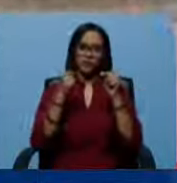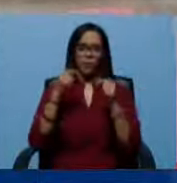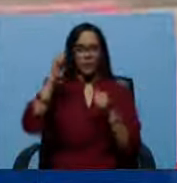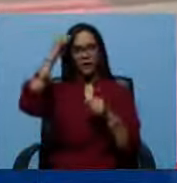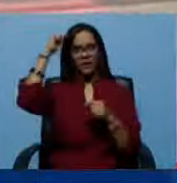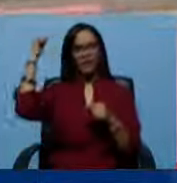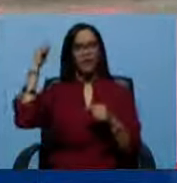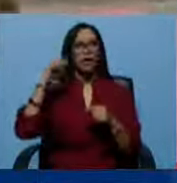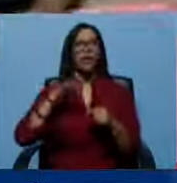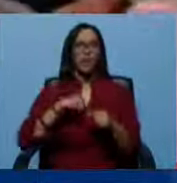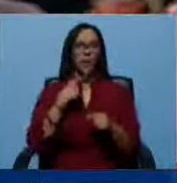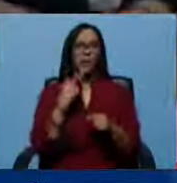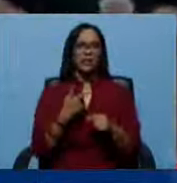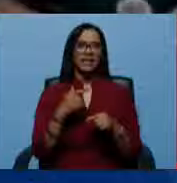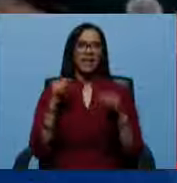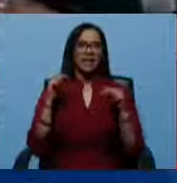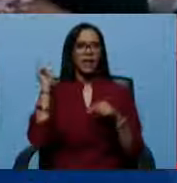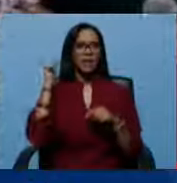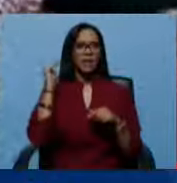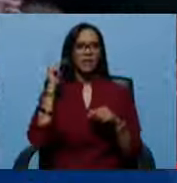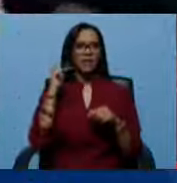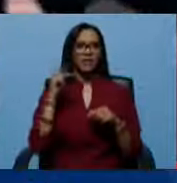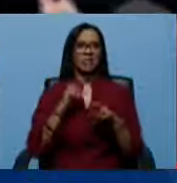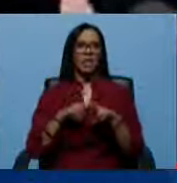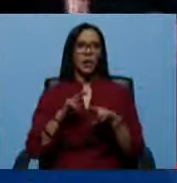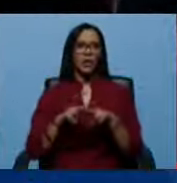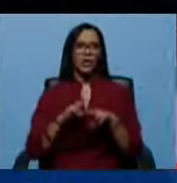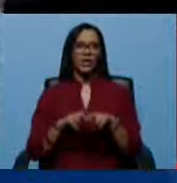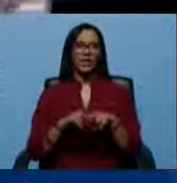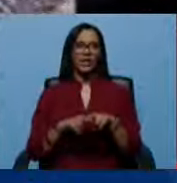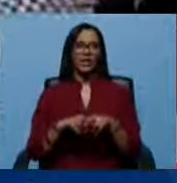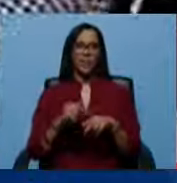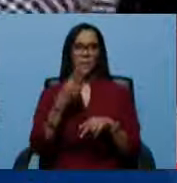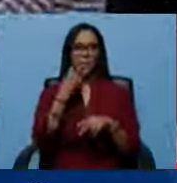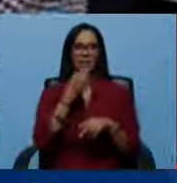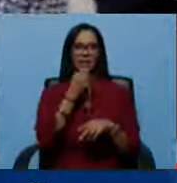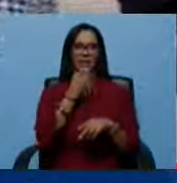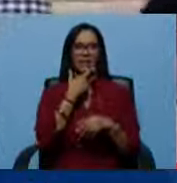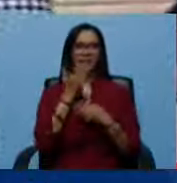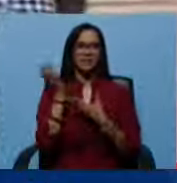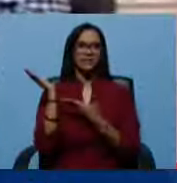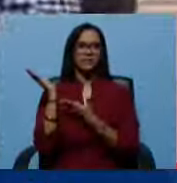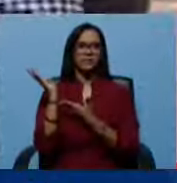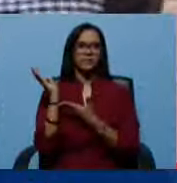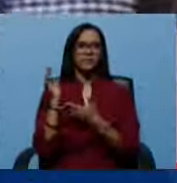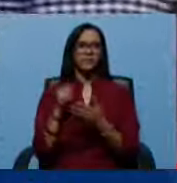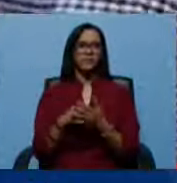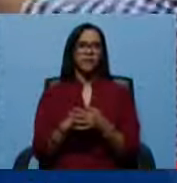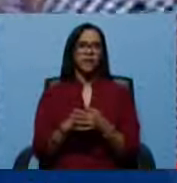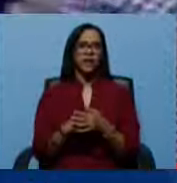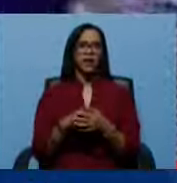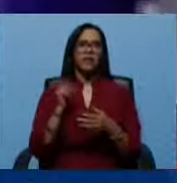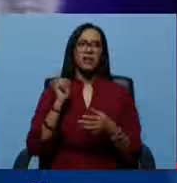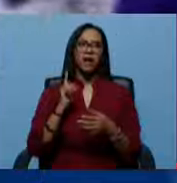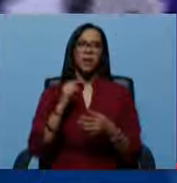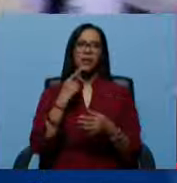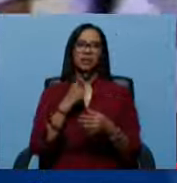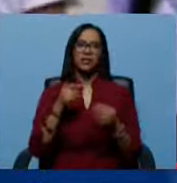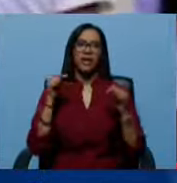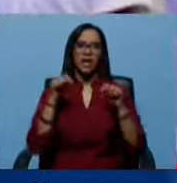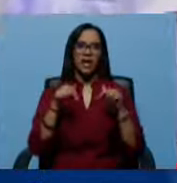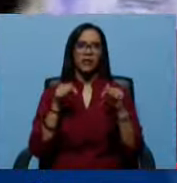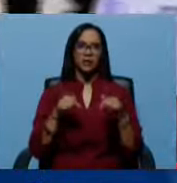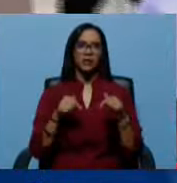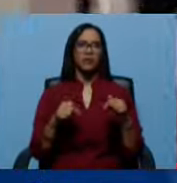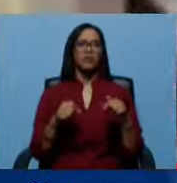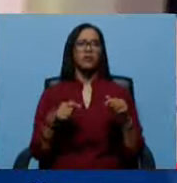nos puede decir aquí? Aquí está la profesora y aquí están los niños. Miren qué maravilla todo esto. Bueno, debemos acotar que esta es una